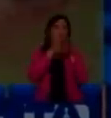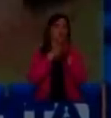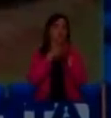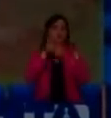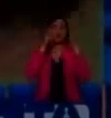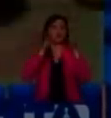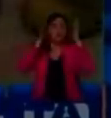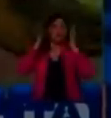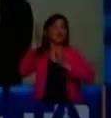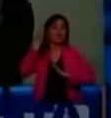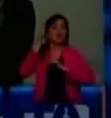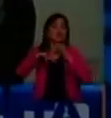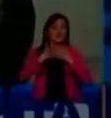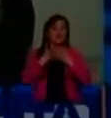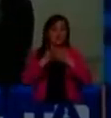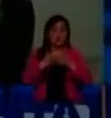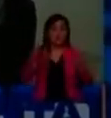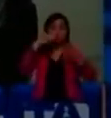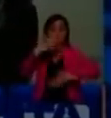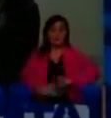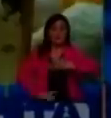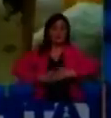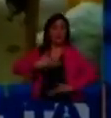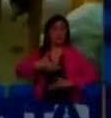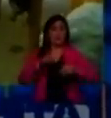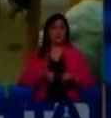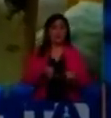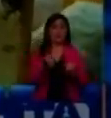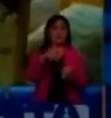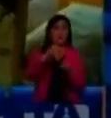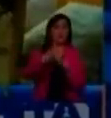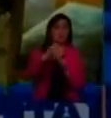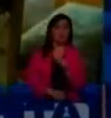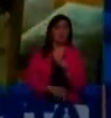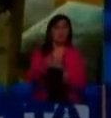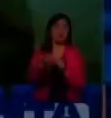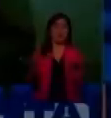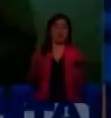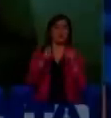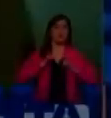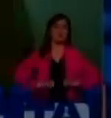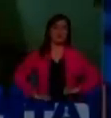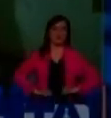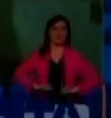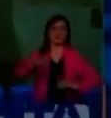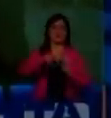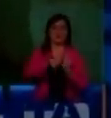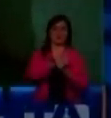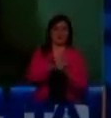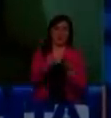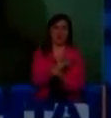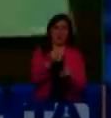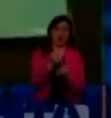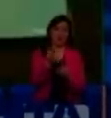sea escuchada y se abra un proceso para que esto no desemboque en lo que pues tristemente vemos hoy como agresiones con